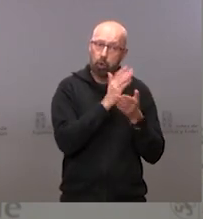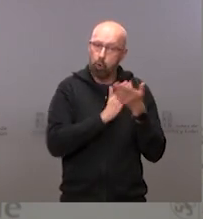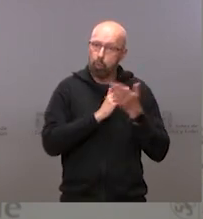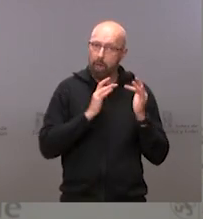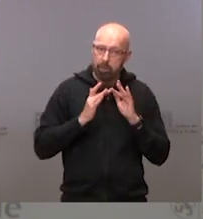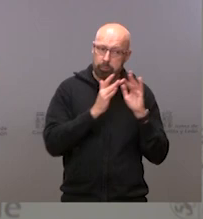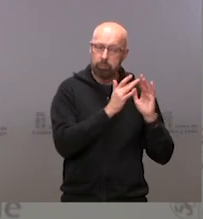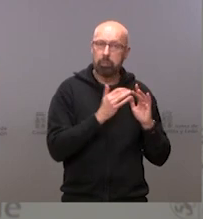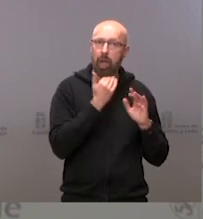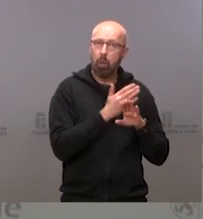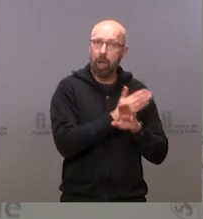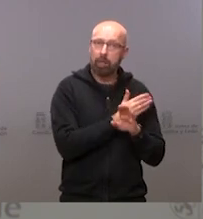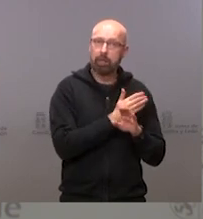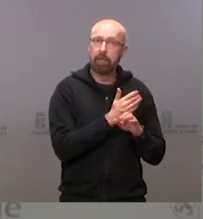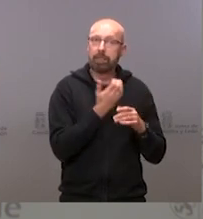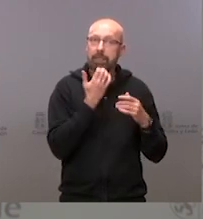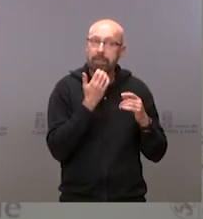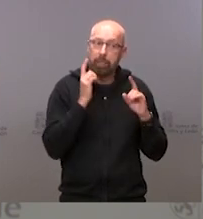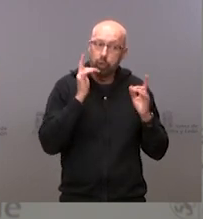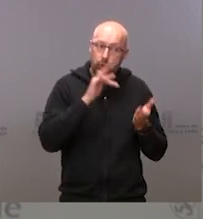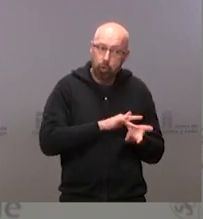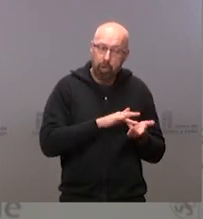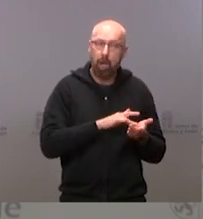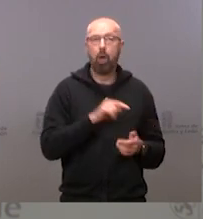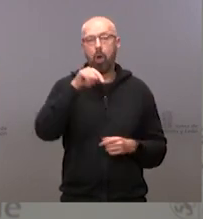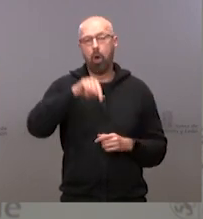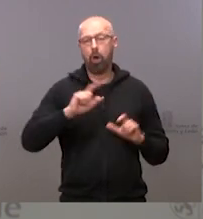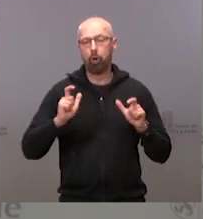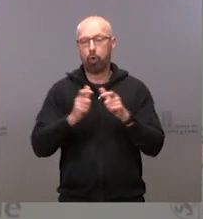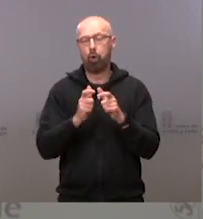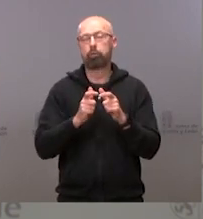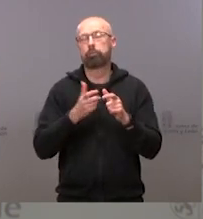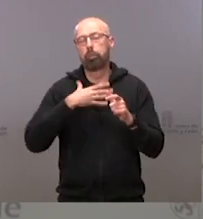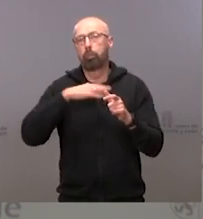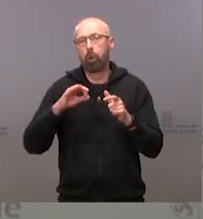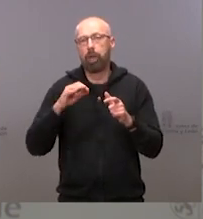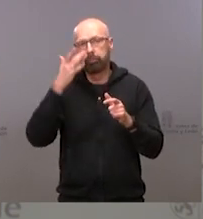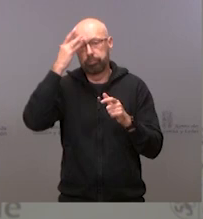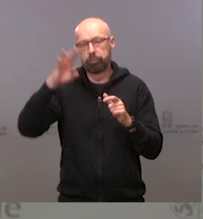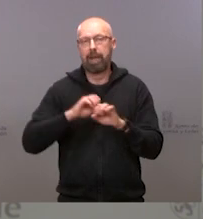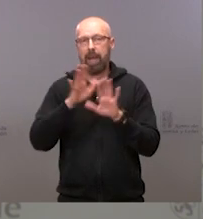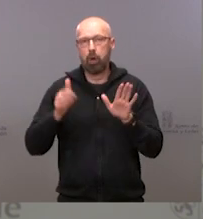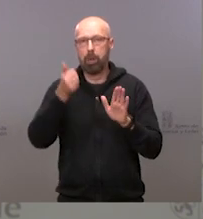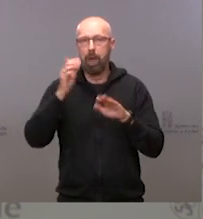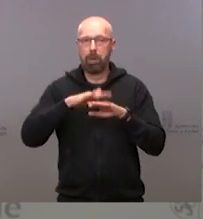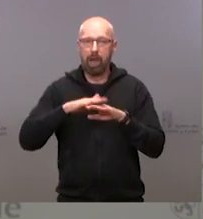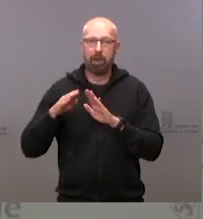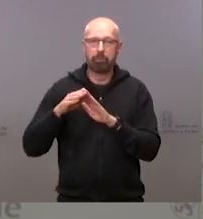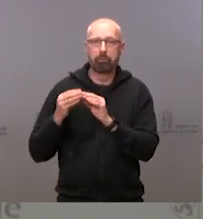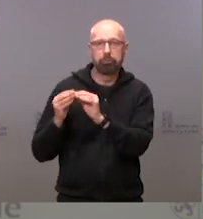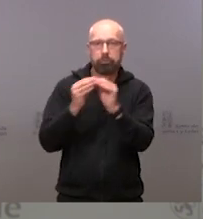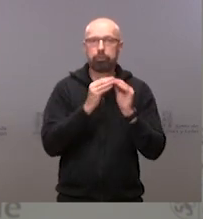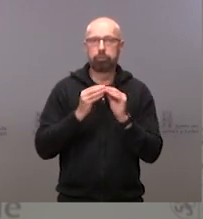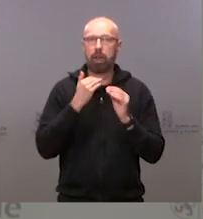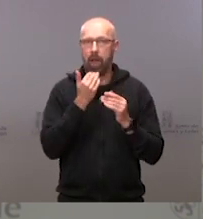autónomas y el gobierno de españa' hoy hubiéramos podido ser más claros a la hora de dar respuesta en